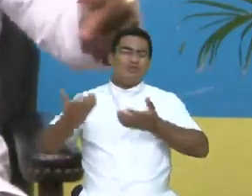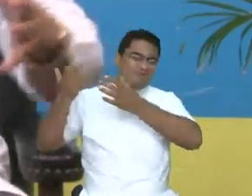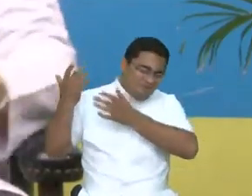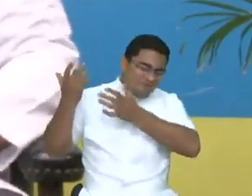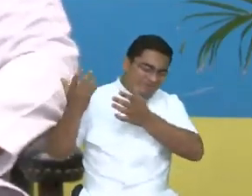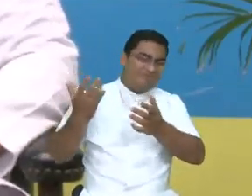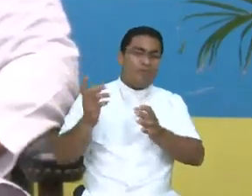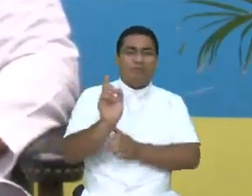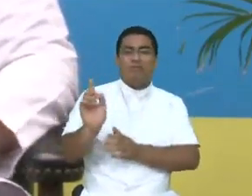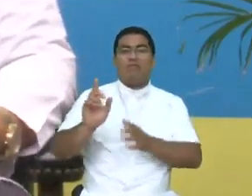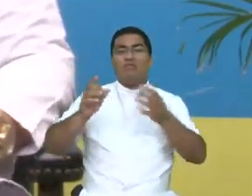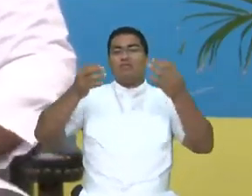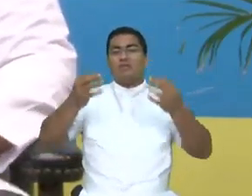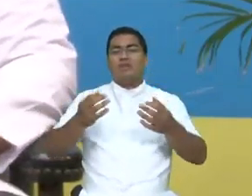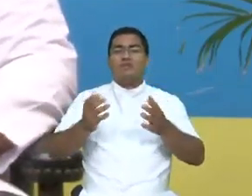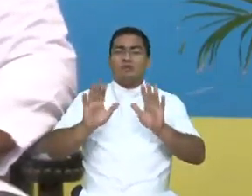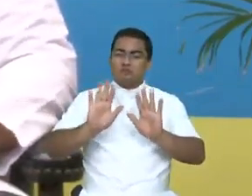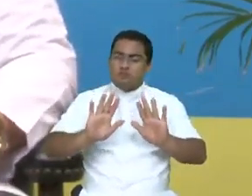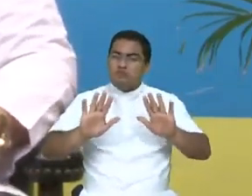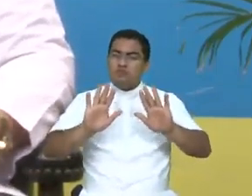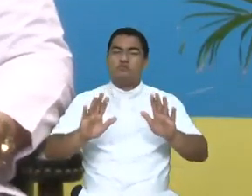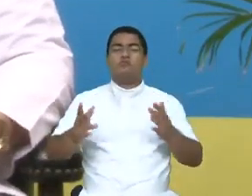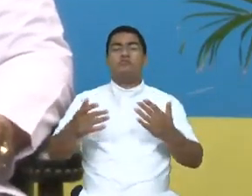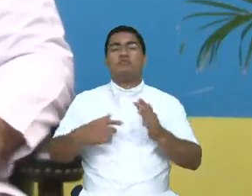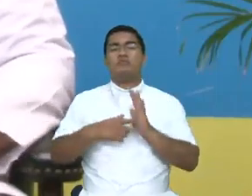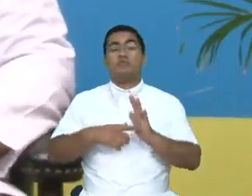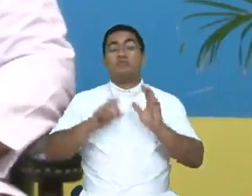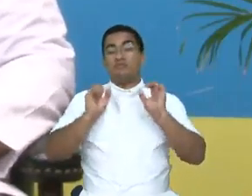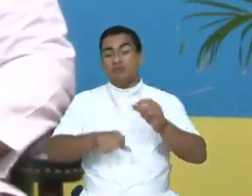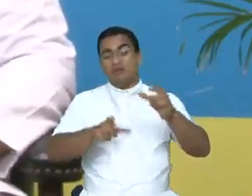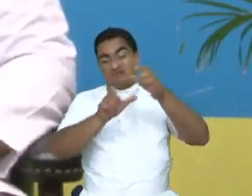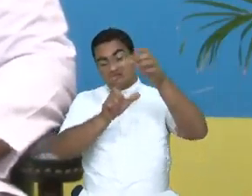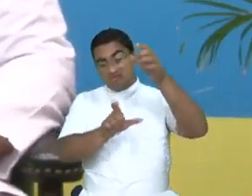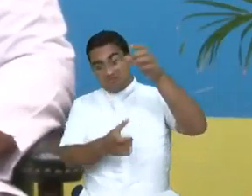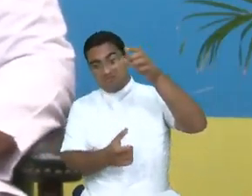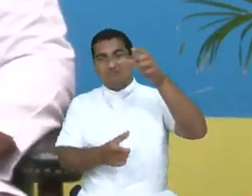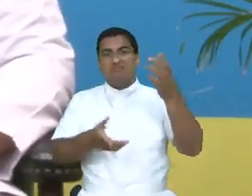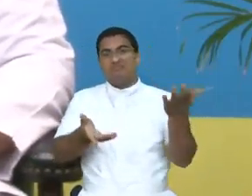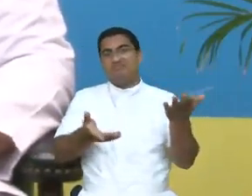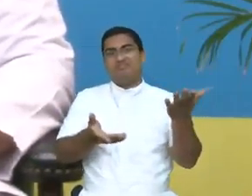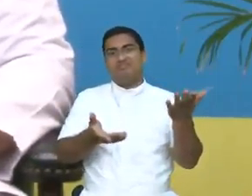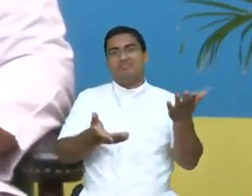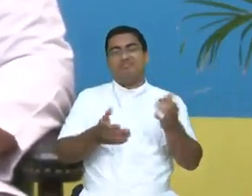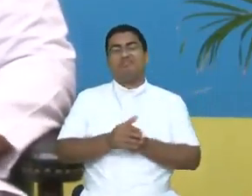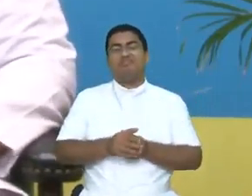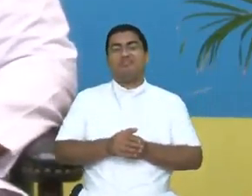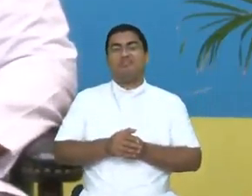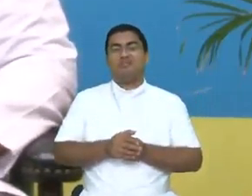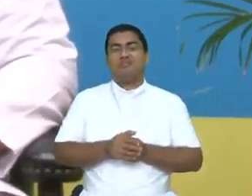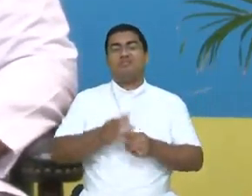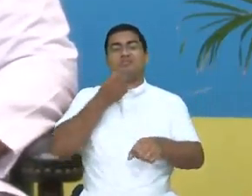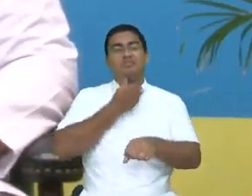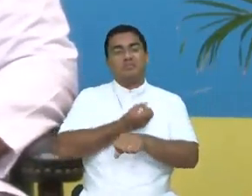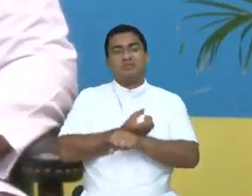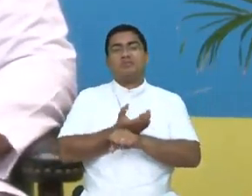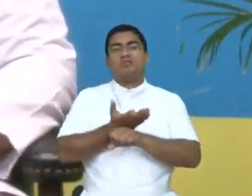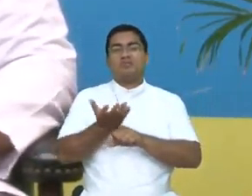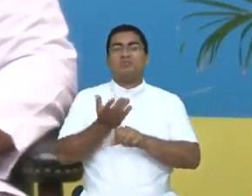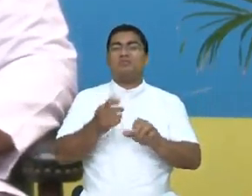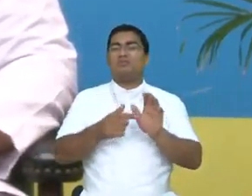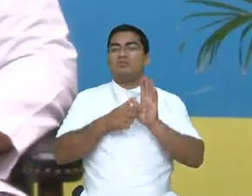cosas que sobrepasen y que lleven a una ruptura de un disco. Una de las que más recomendamos es, por